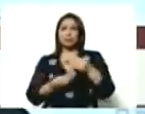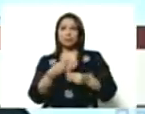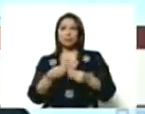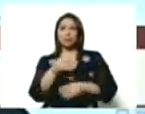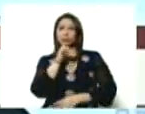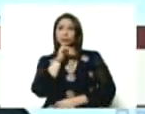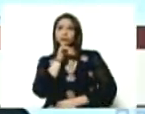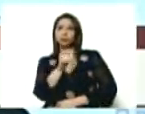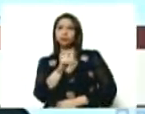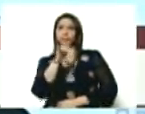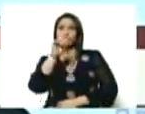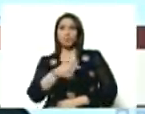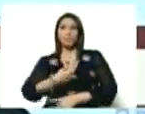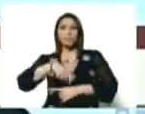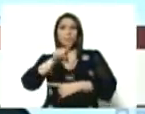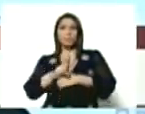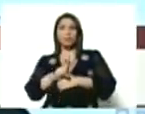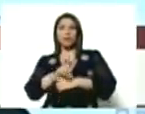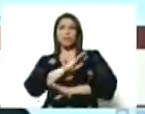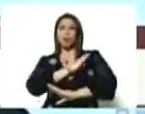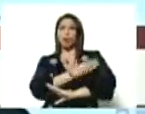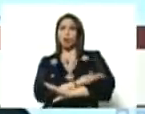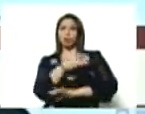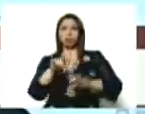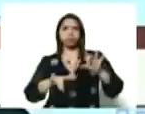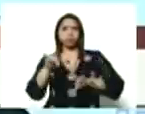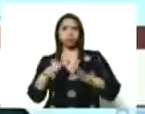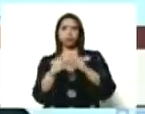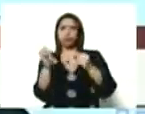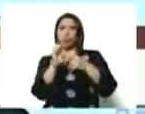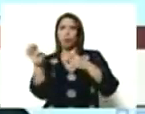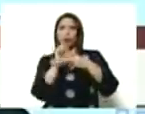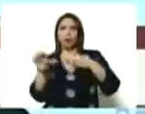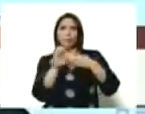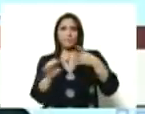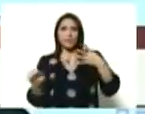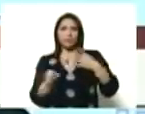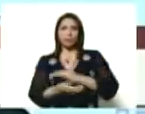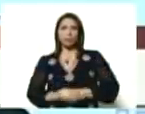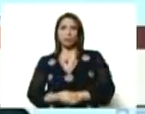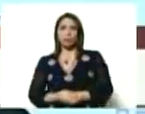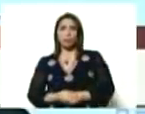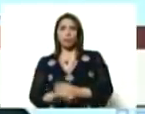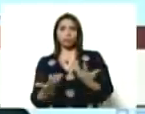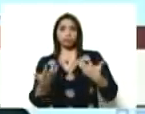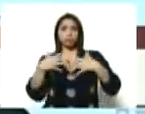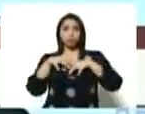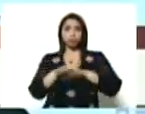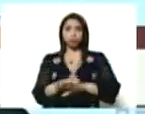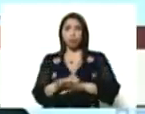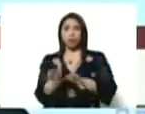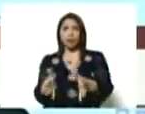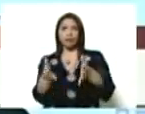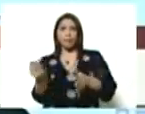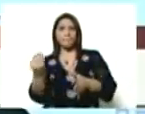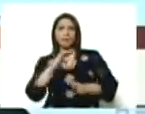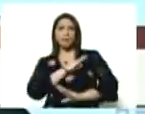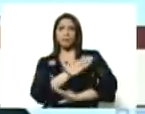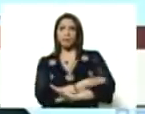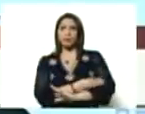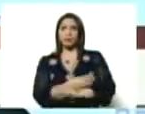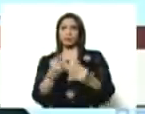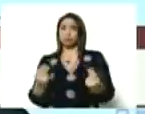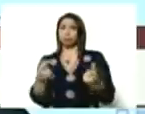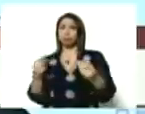resultados de ese primer prototipo, reforzar la máquina con todos los elementos de ABS que la integran para ganar mayor robustez, optimizar el